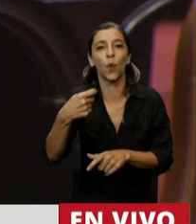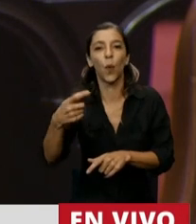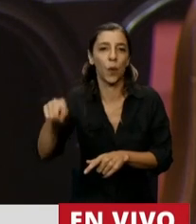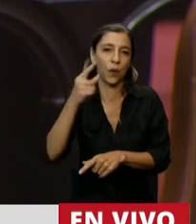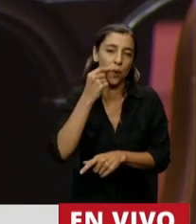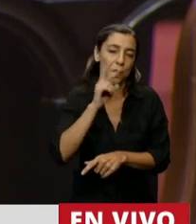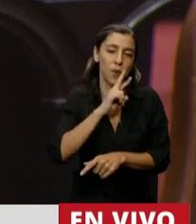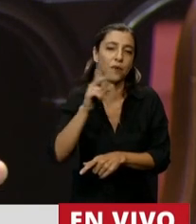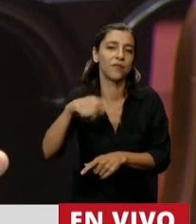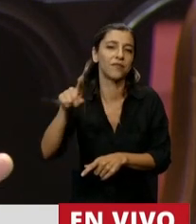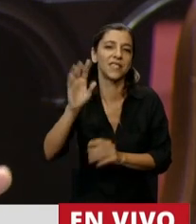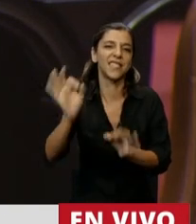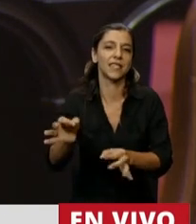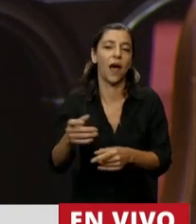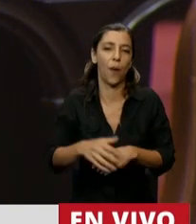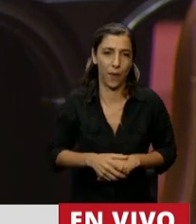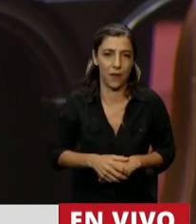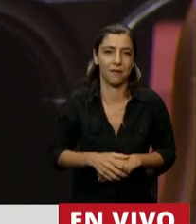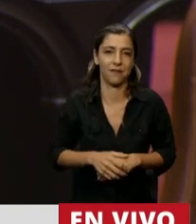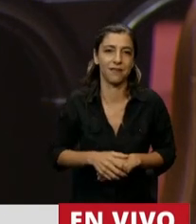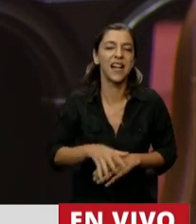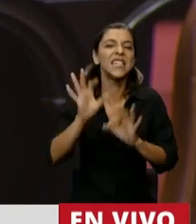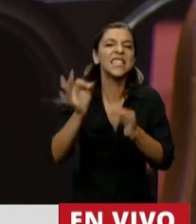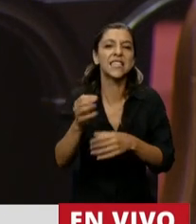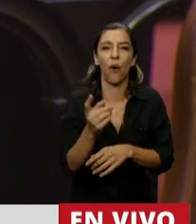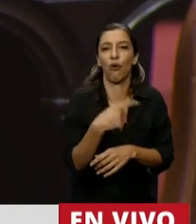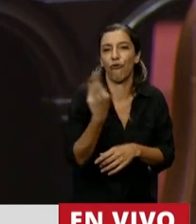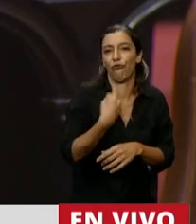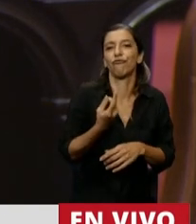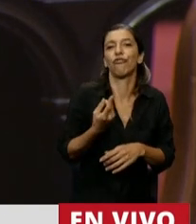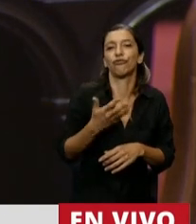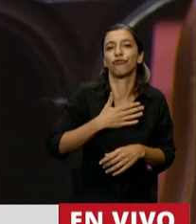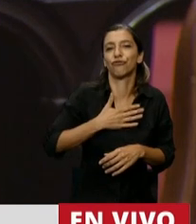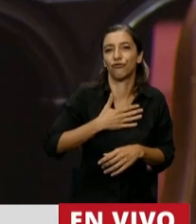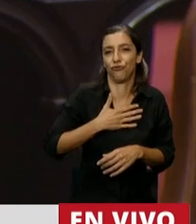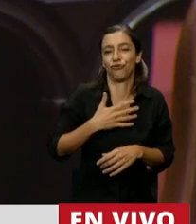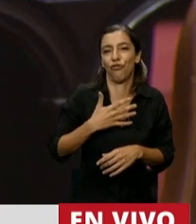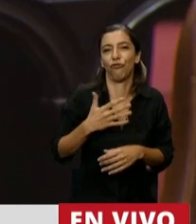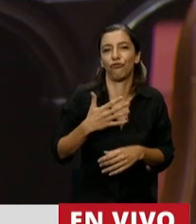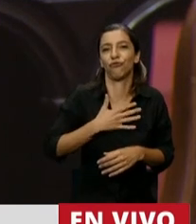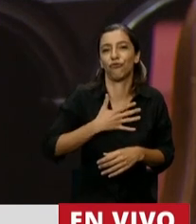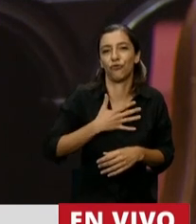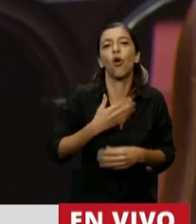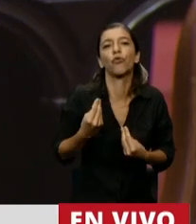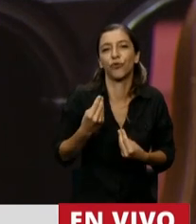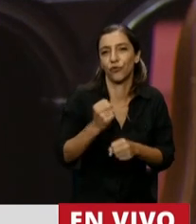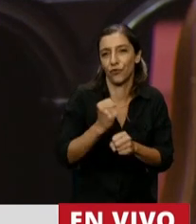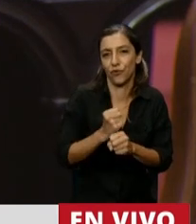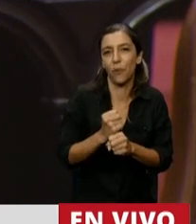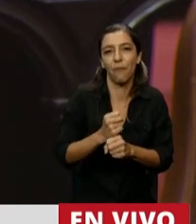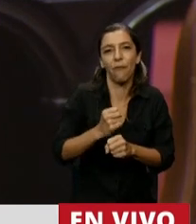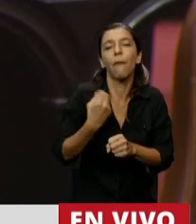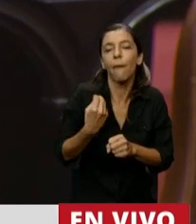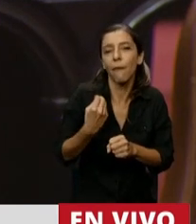bien de qué lado de la grieta está cada uno de nosotros. Saben muy bien quiénes trabajamos para transformar la realidad